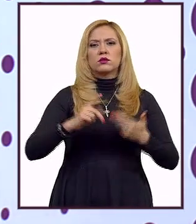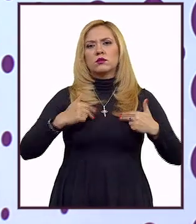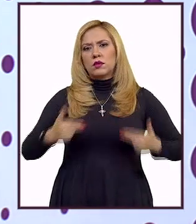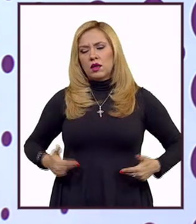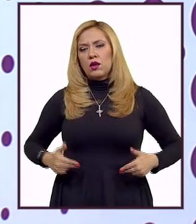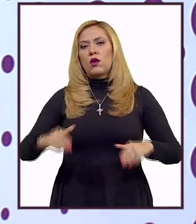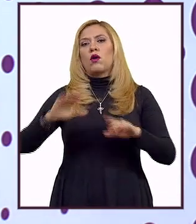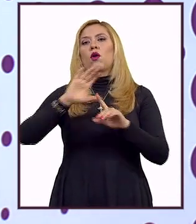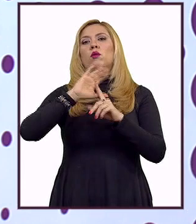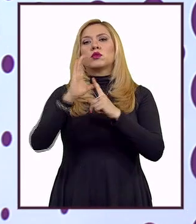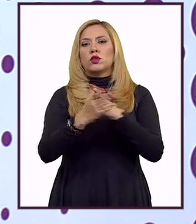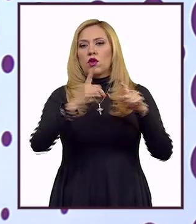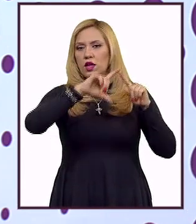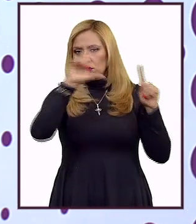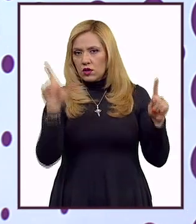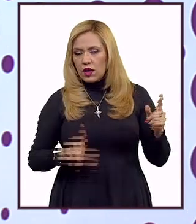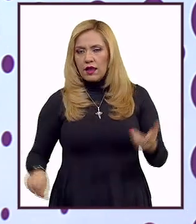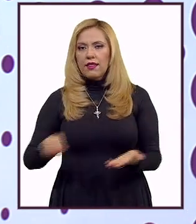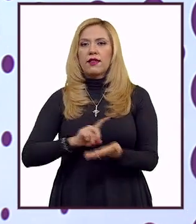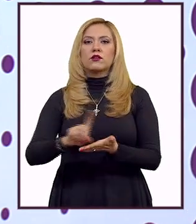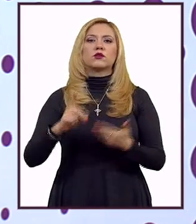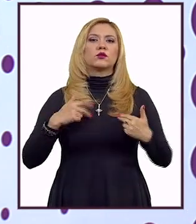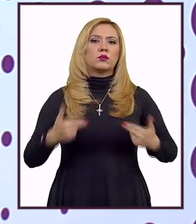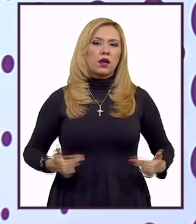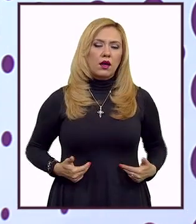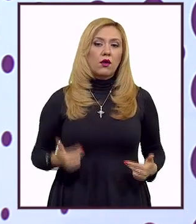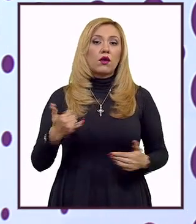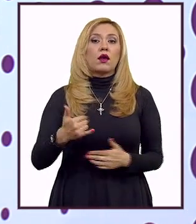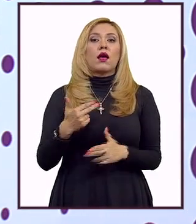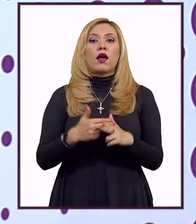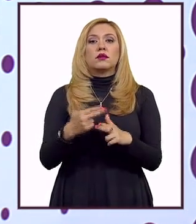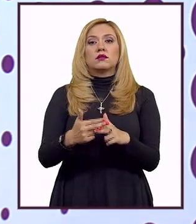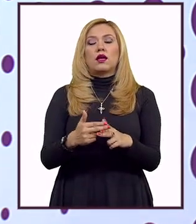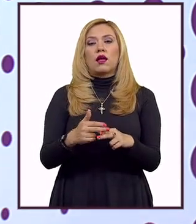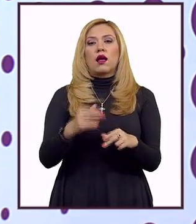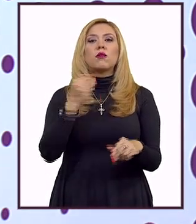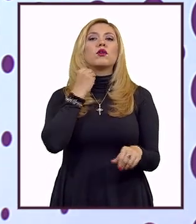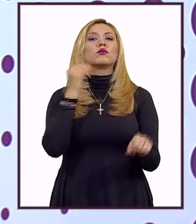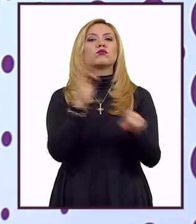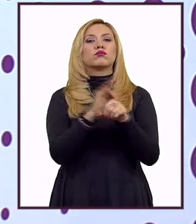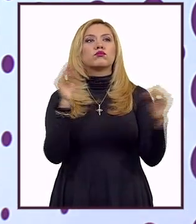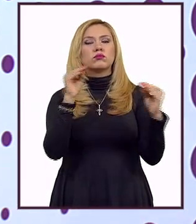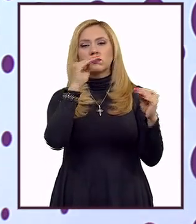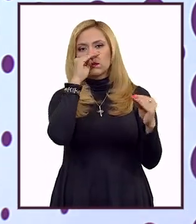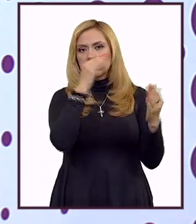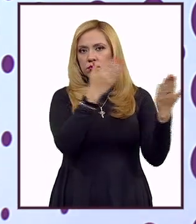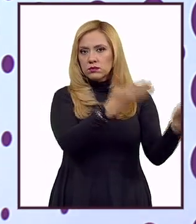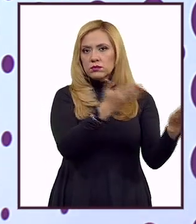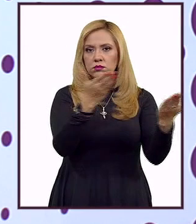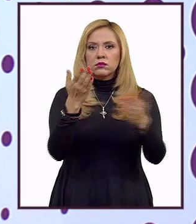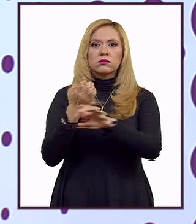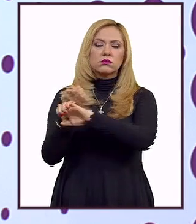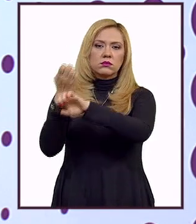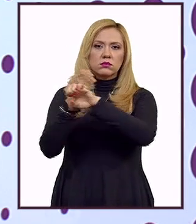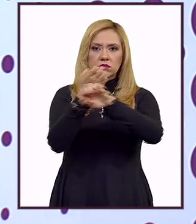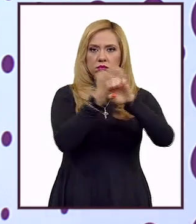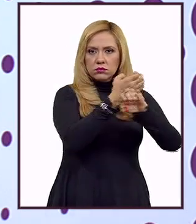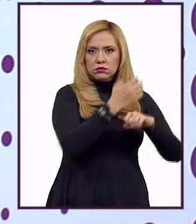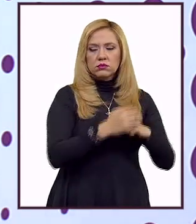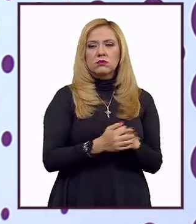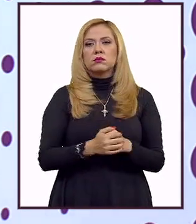Comisión Nacional de Derechos Humanos, también incluso acercarse a las defensorías públicas a nivel estatal,